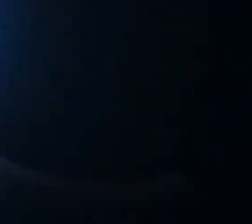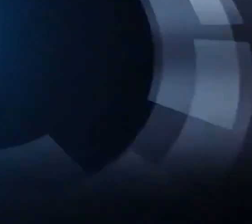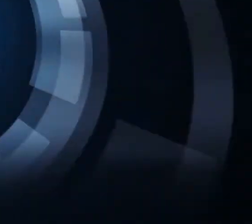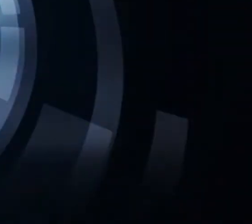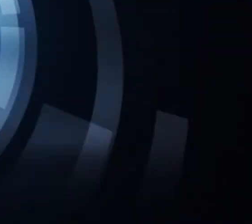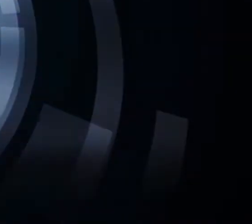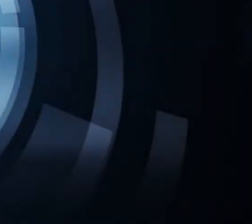¡Gracias!